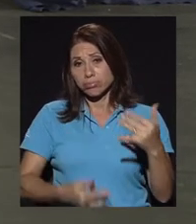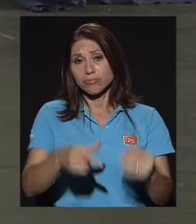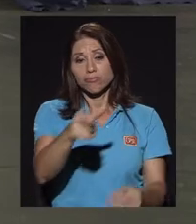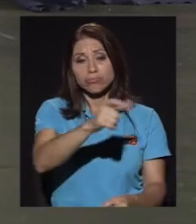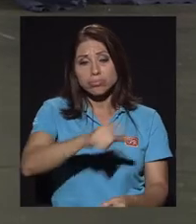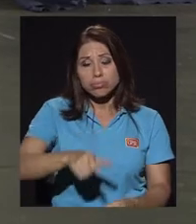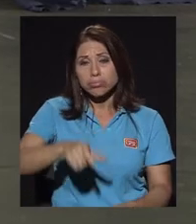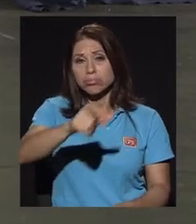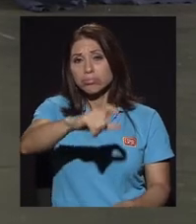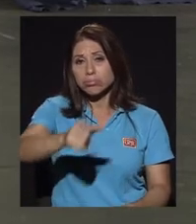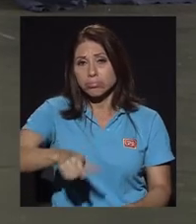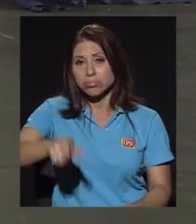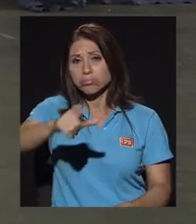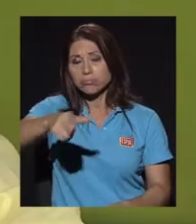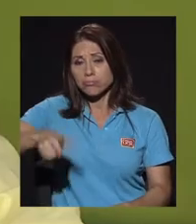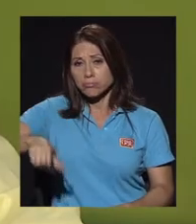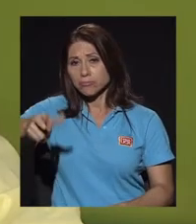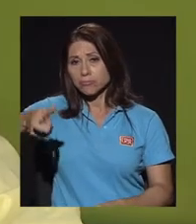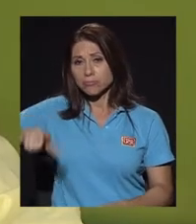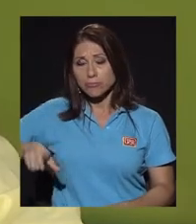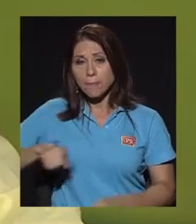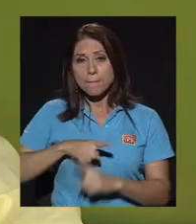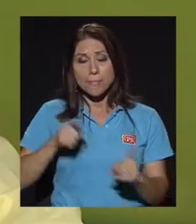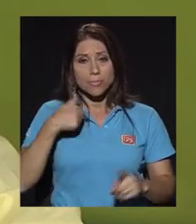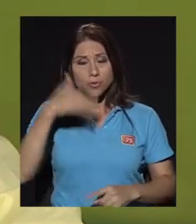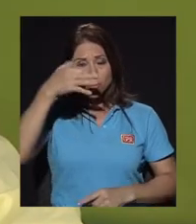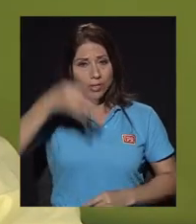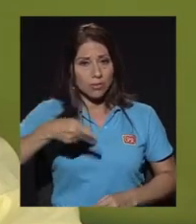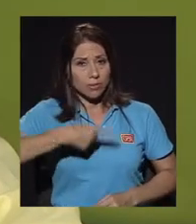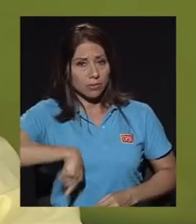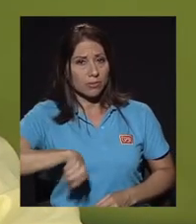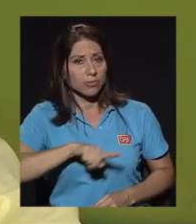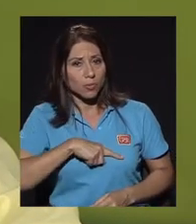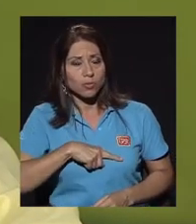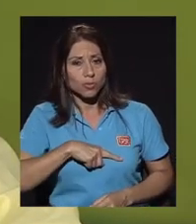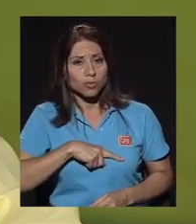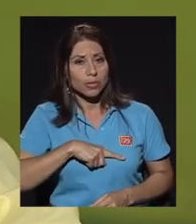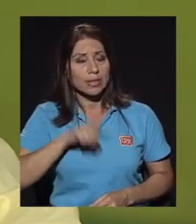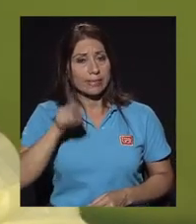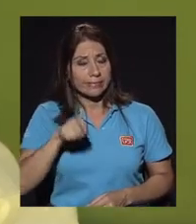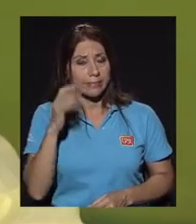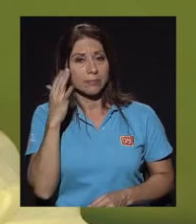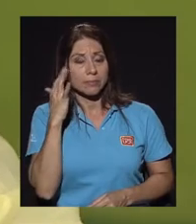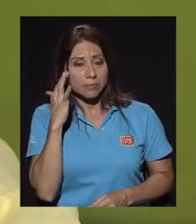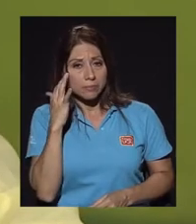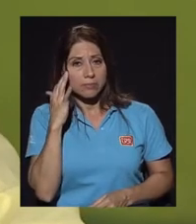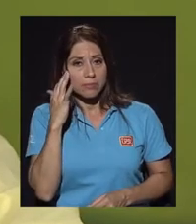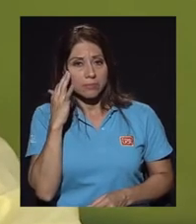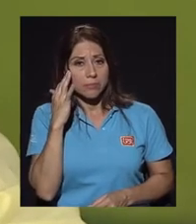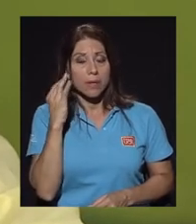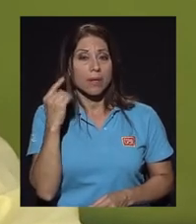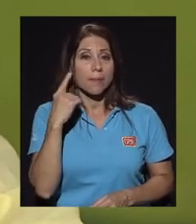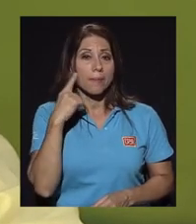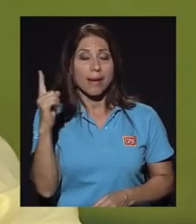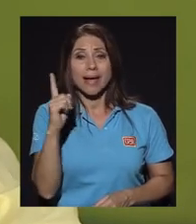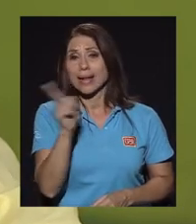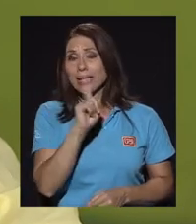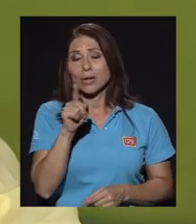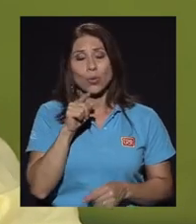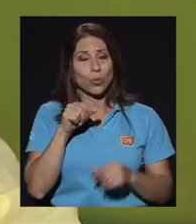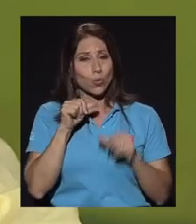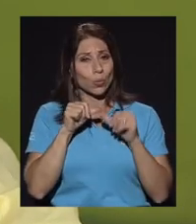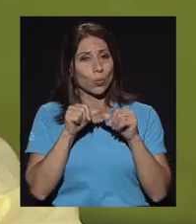quebradas, pero creo que nosotros sí tenemos que preocuparnos por que no se